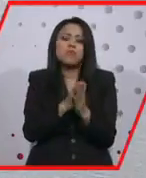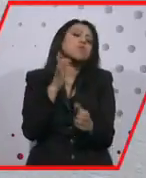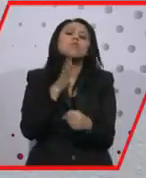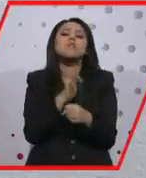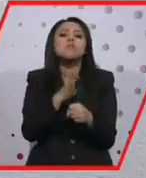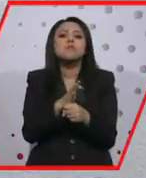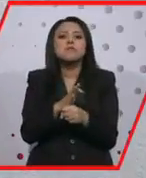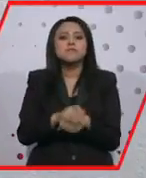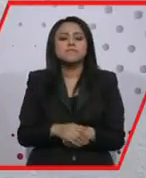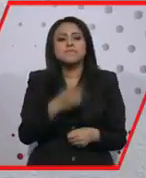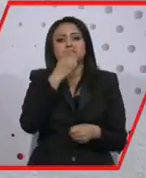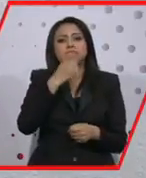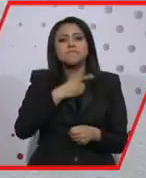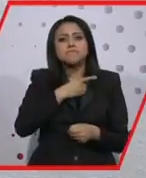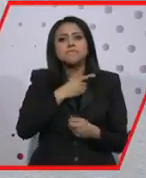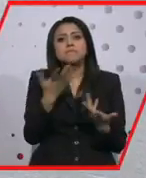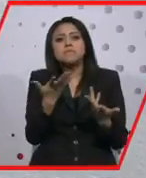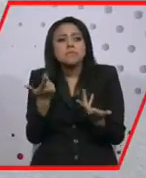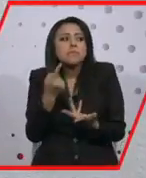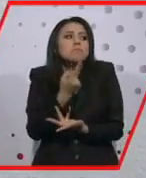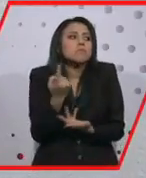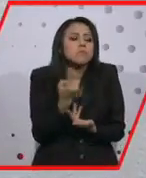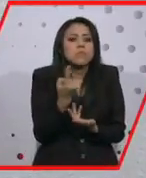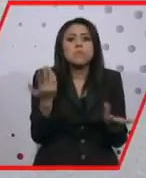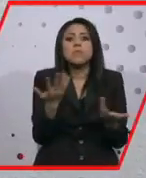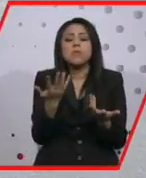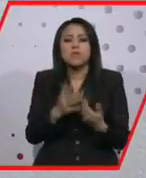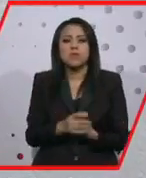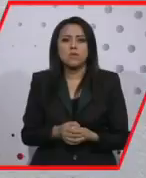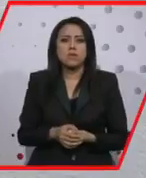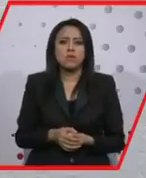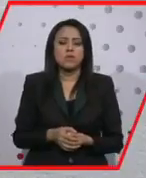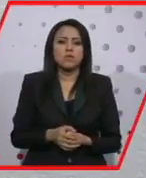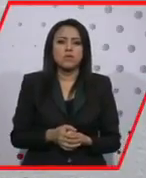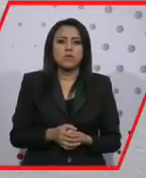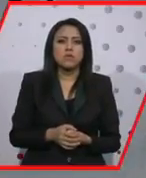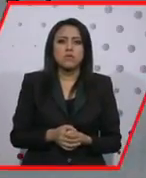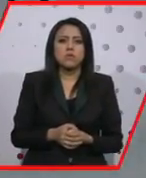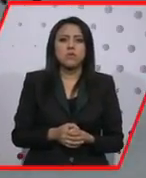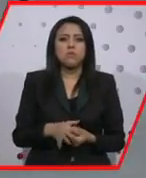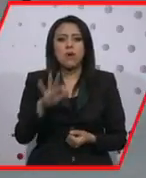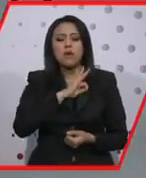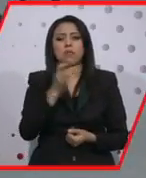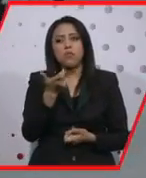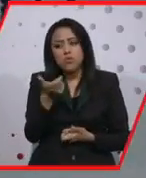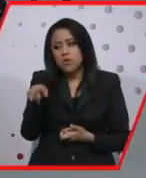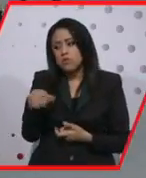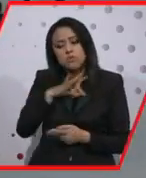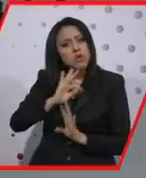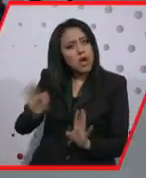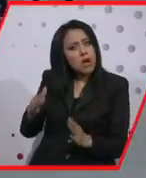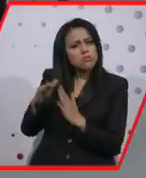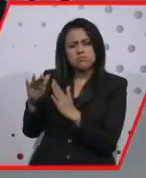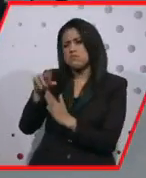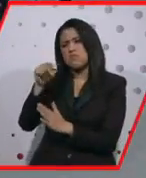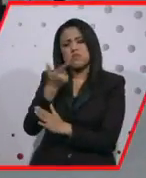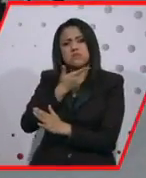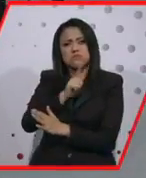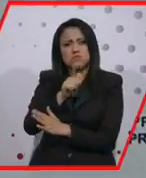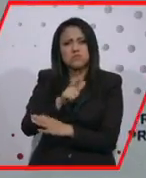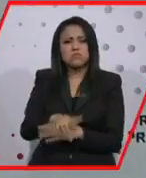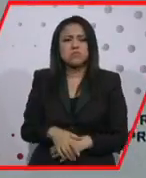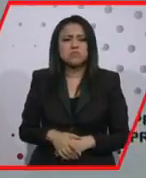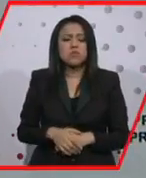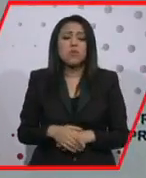que nada ver que lópez en qué es lo que procede porque se puede hacer ya sea para que el crédito se quite o o